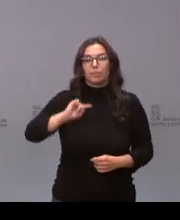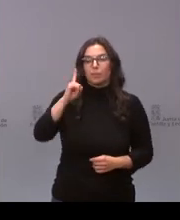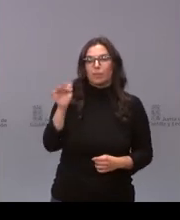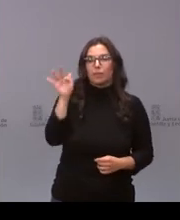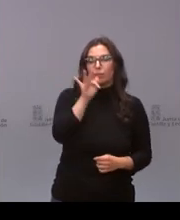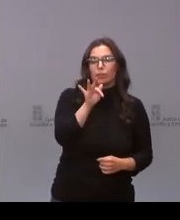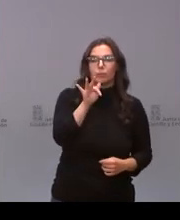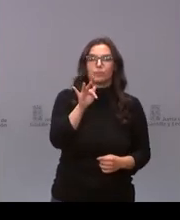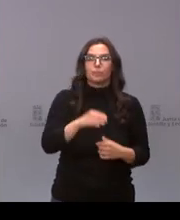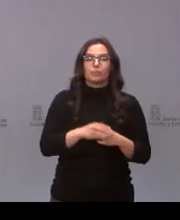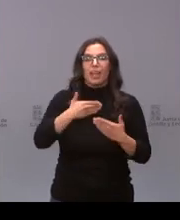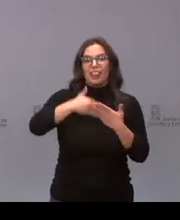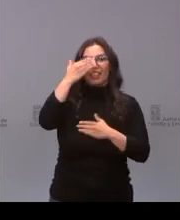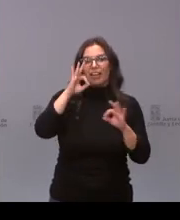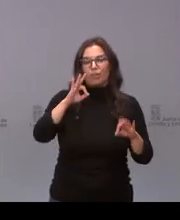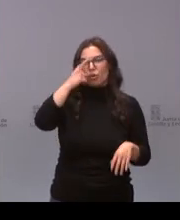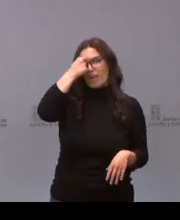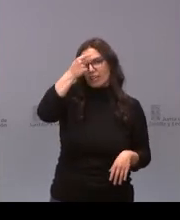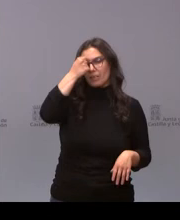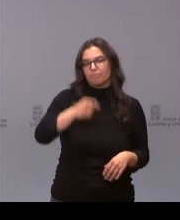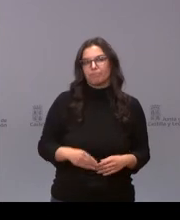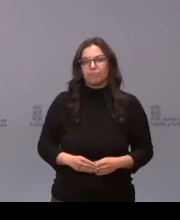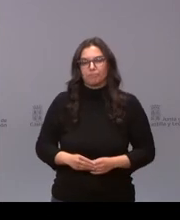con Beatriz Mas, del Diario de Ávila. Beatriz, adelante.